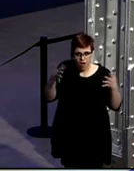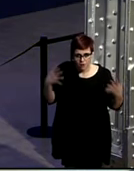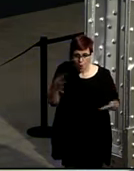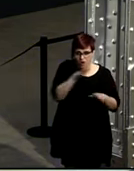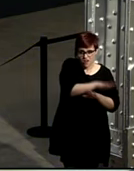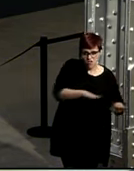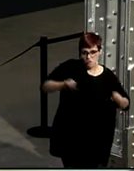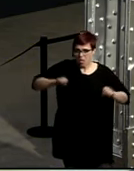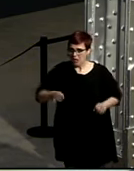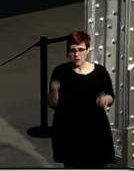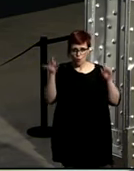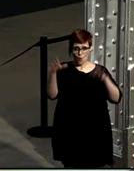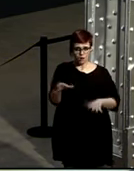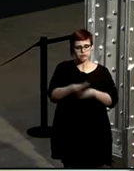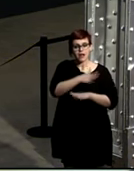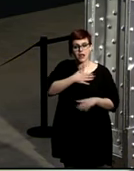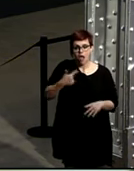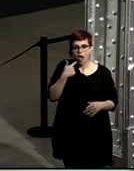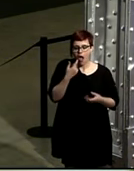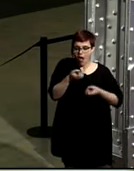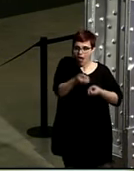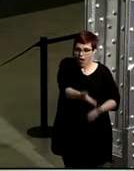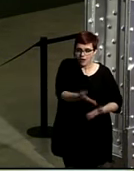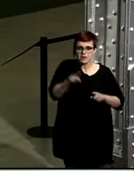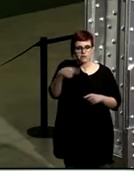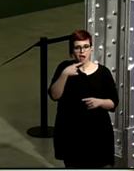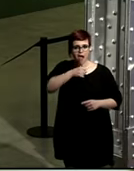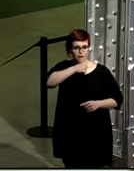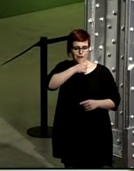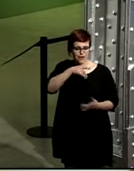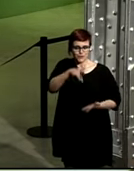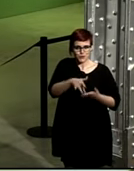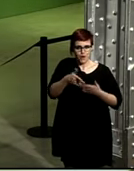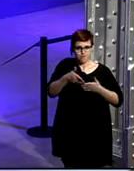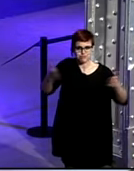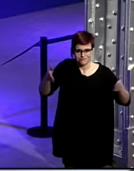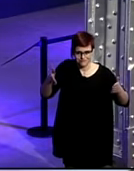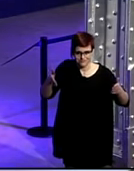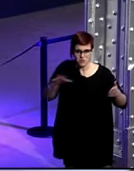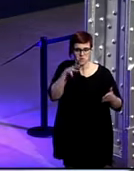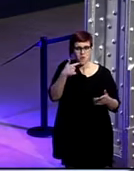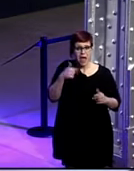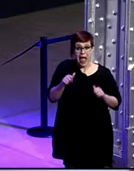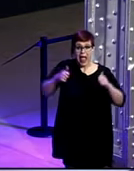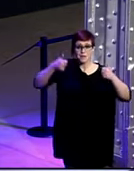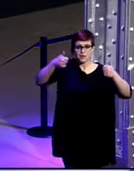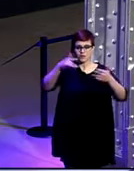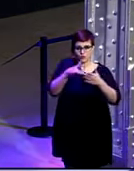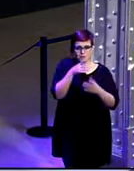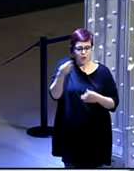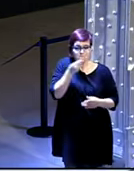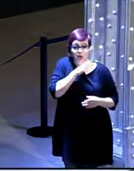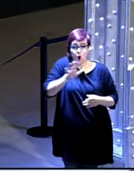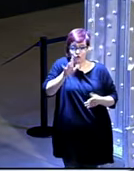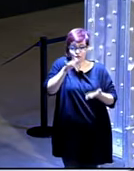que quería hablar de eso. Y mi abuela está desde el principio en el proyecto porque era No había nadie mejor que Antonia para hacer